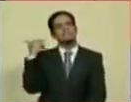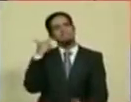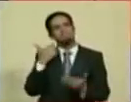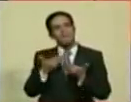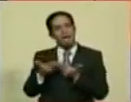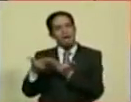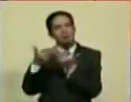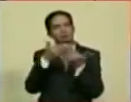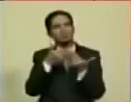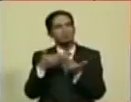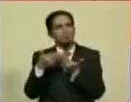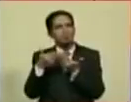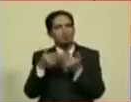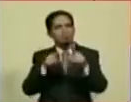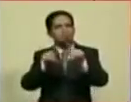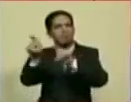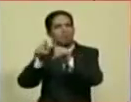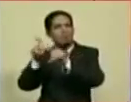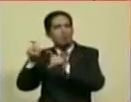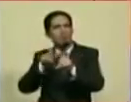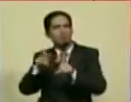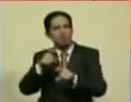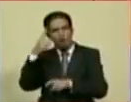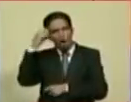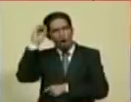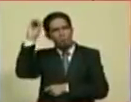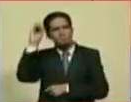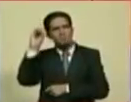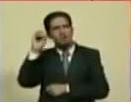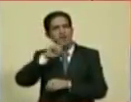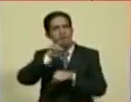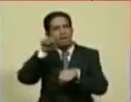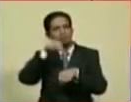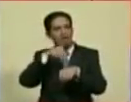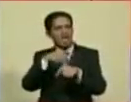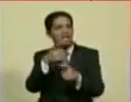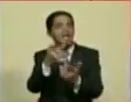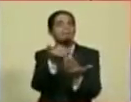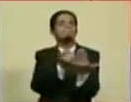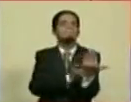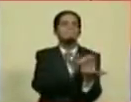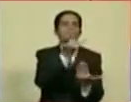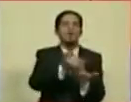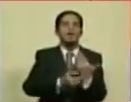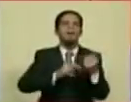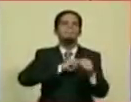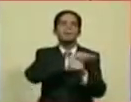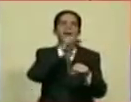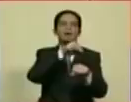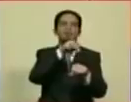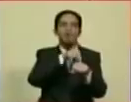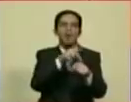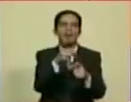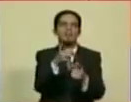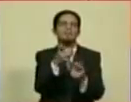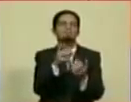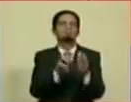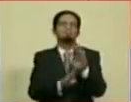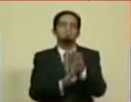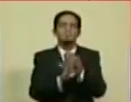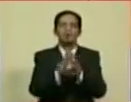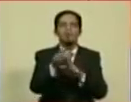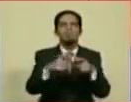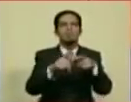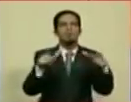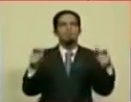de opinión nacional, el programa de recuperación, crecimiento y prosperidad tiene